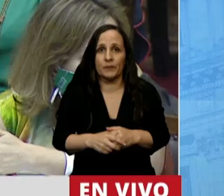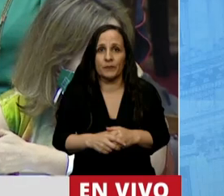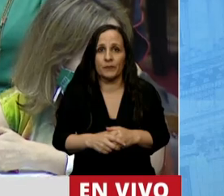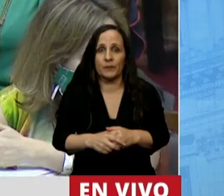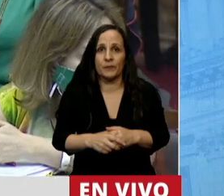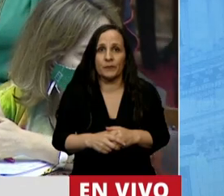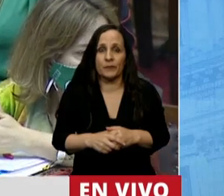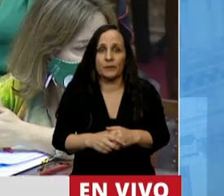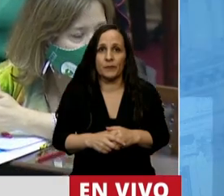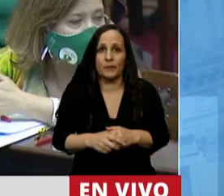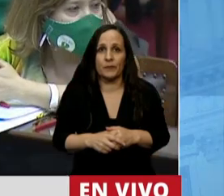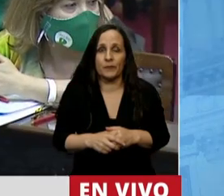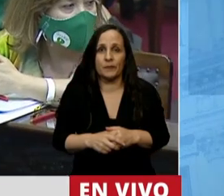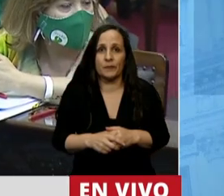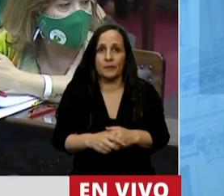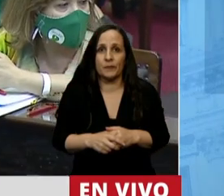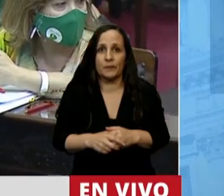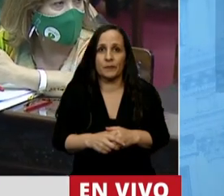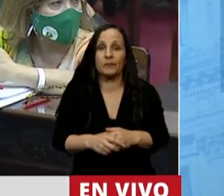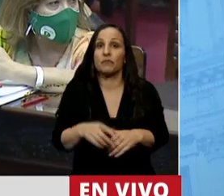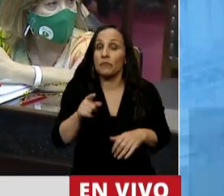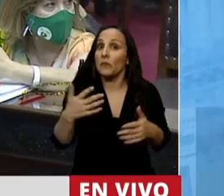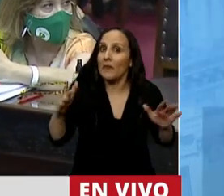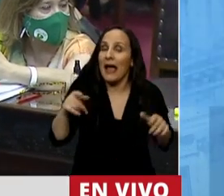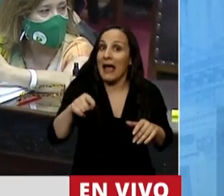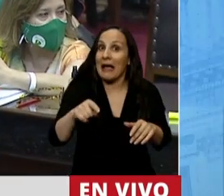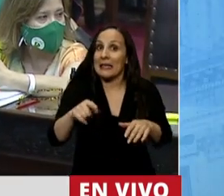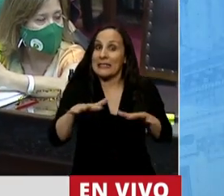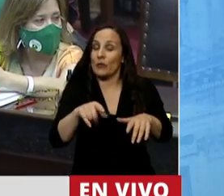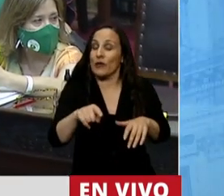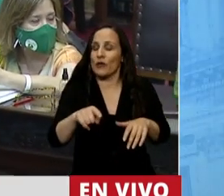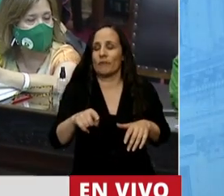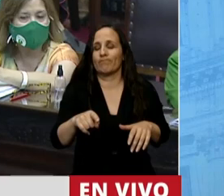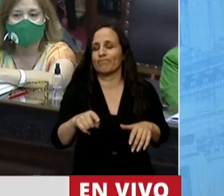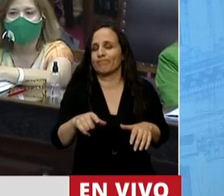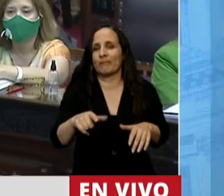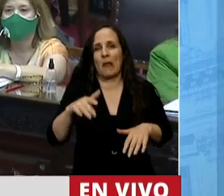donde estamos en presencia de las mayores desigualdades.